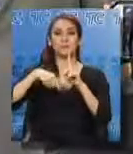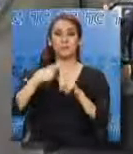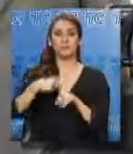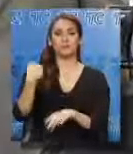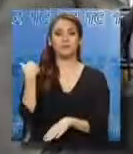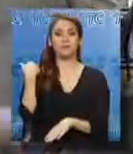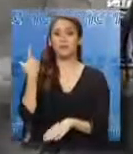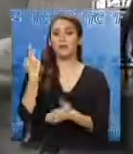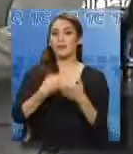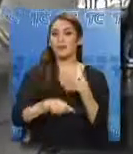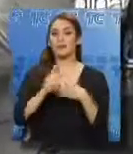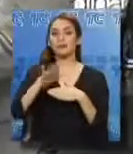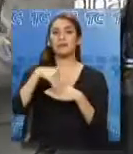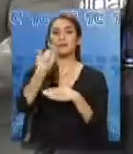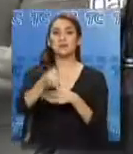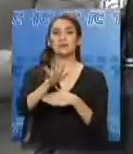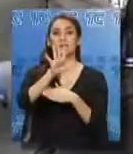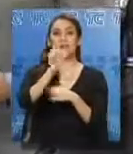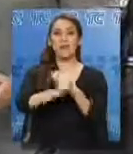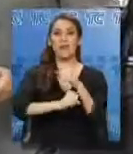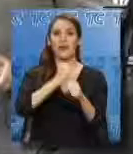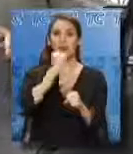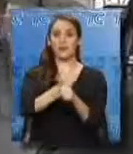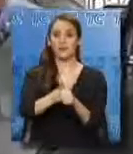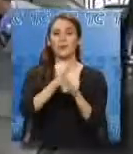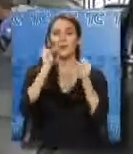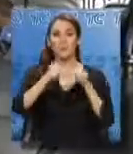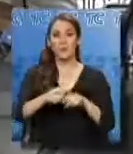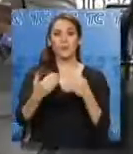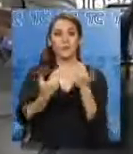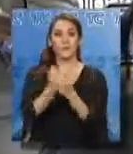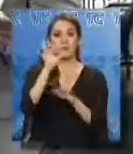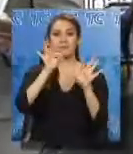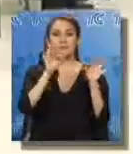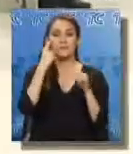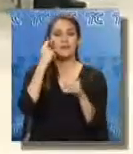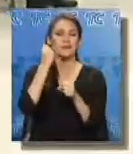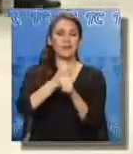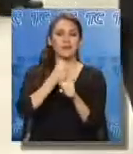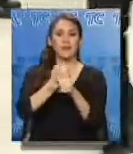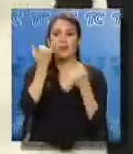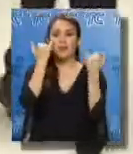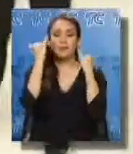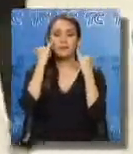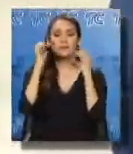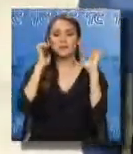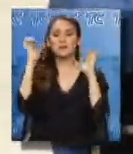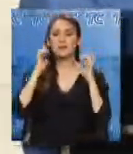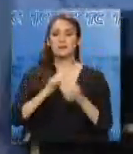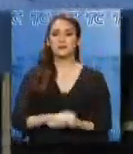oferta nacional durante los próximos 5 años y abrirá nuevos mercados.